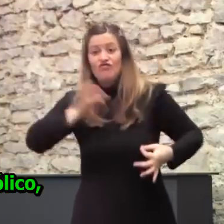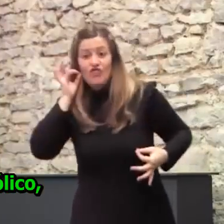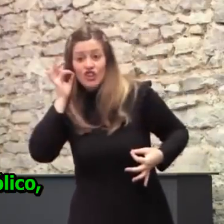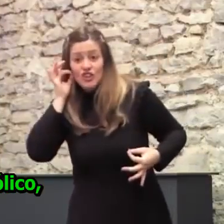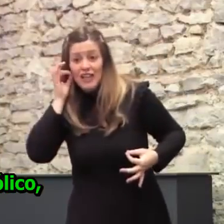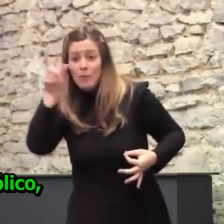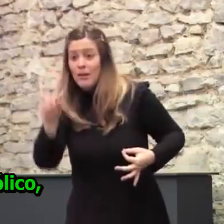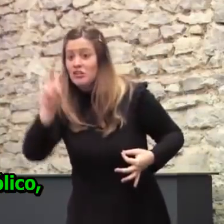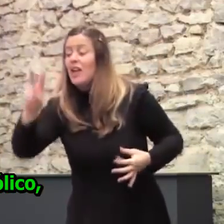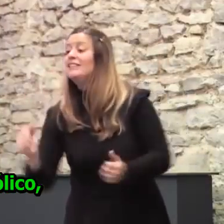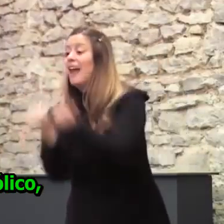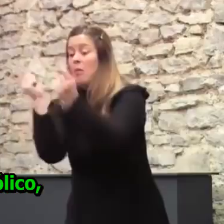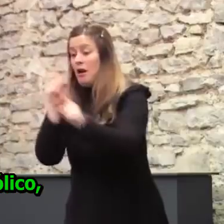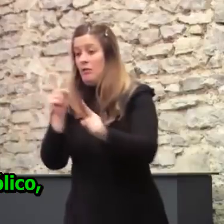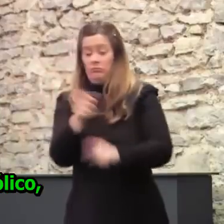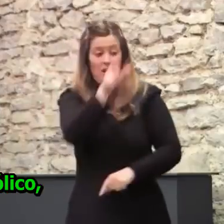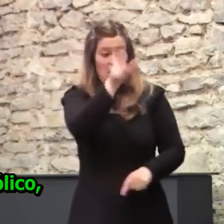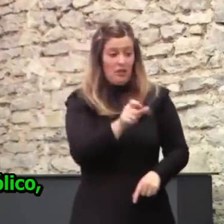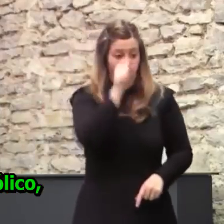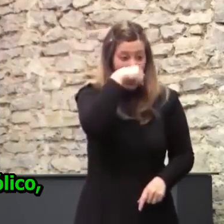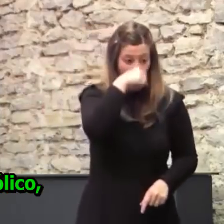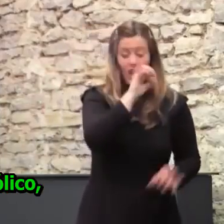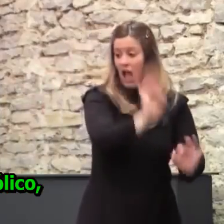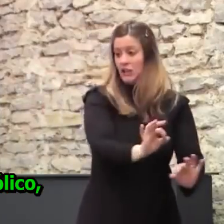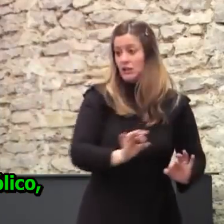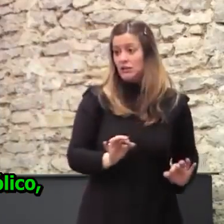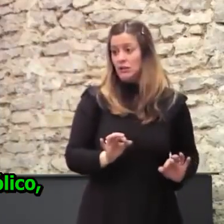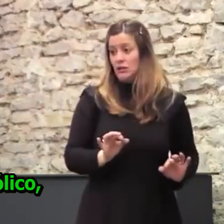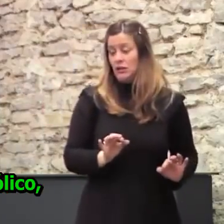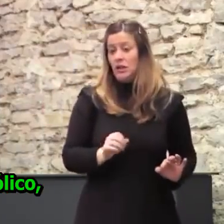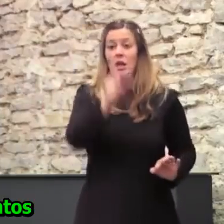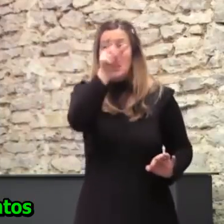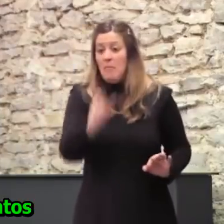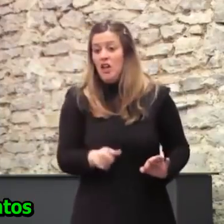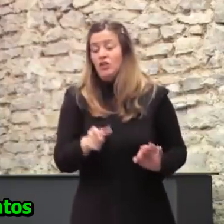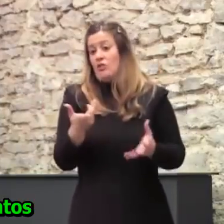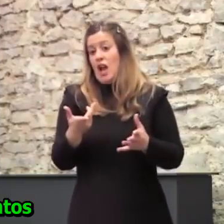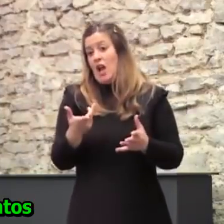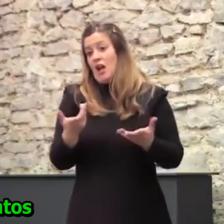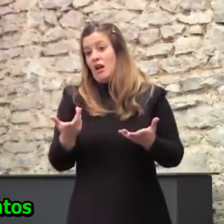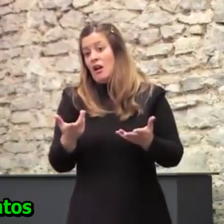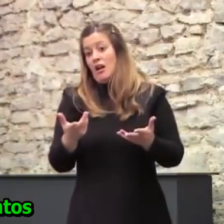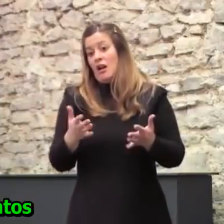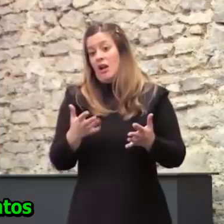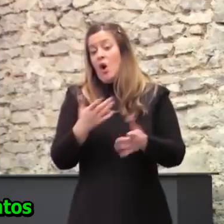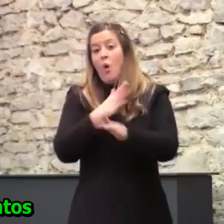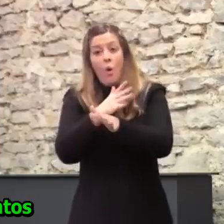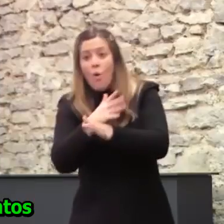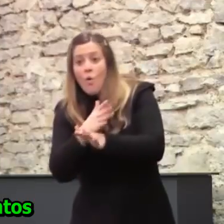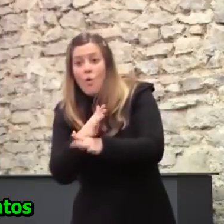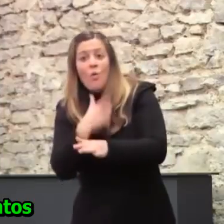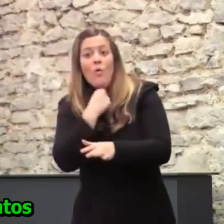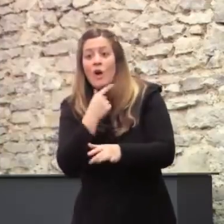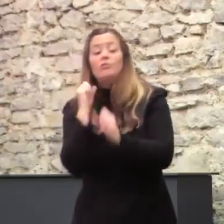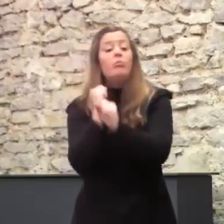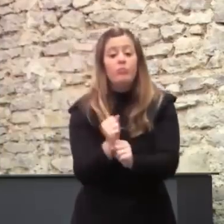nadie, es decir, el que es alcohólico, el que es ludópata y el que es violento y cada cual se tiene que trabajar sus